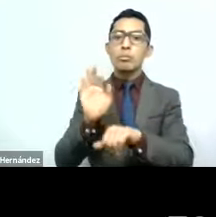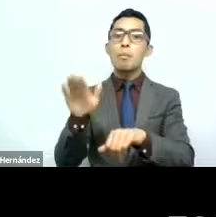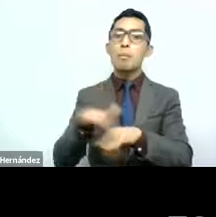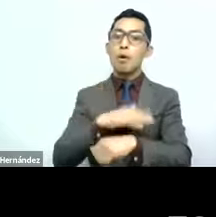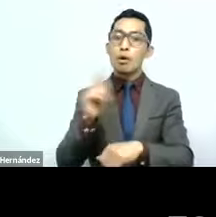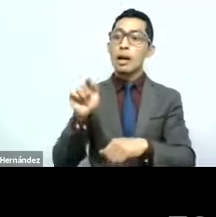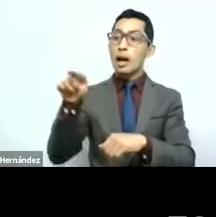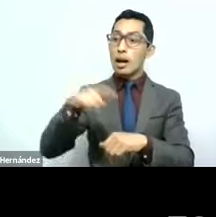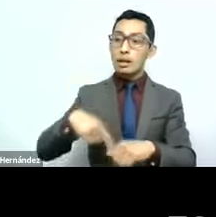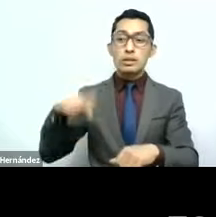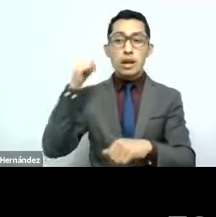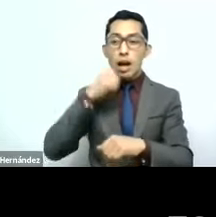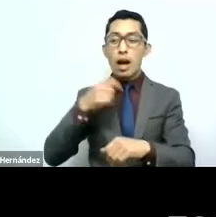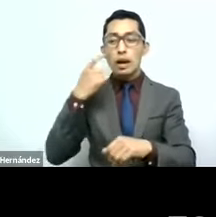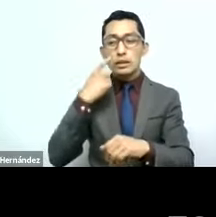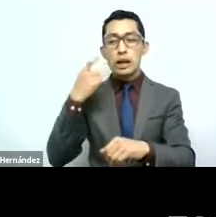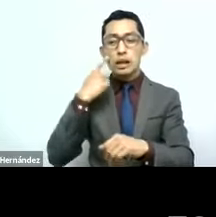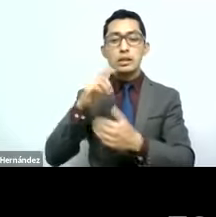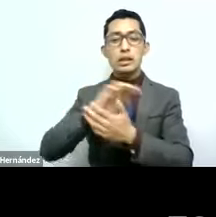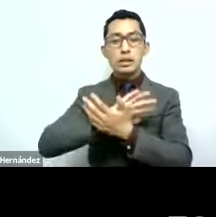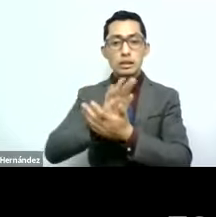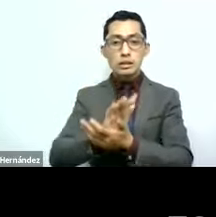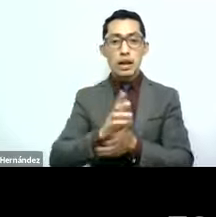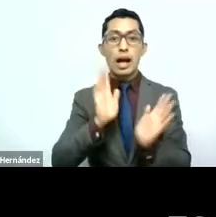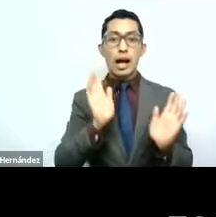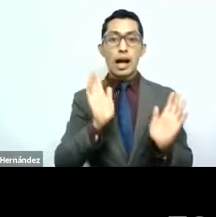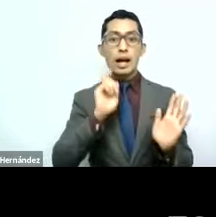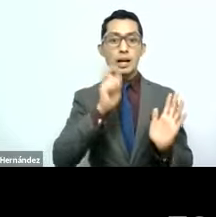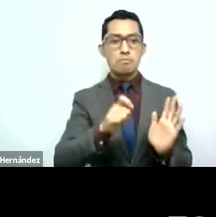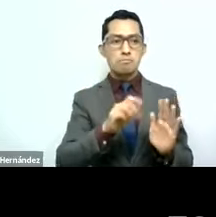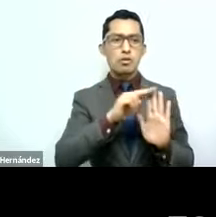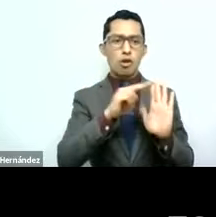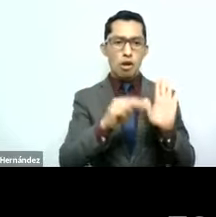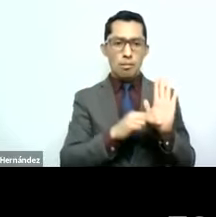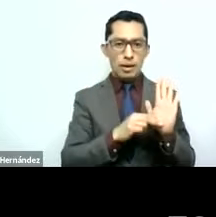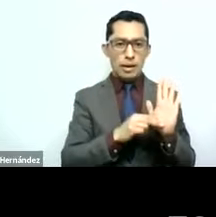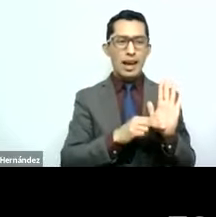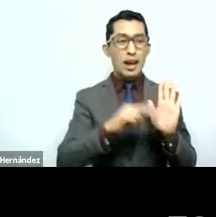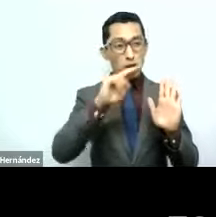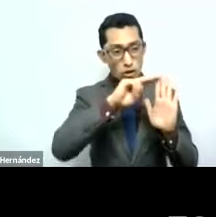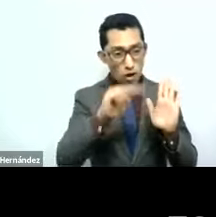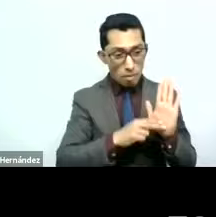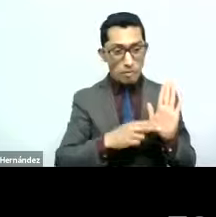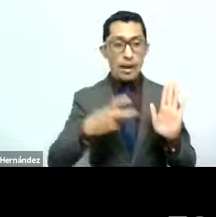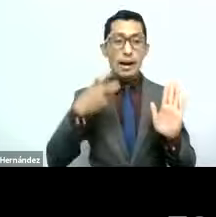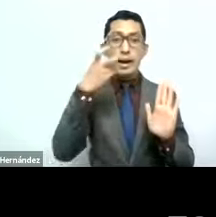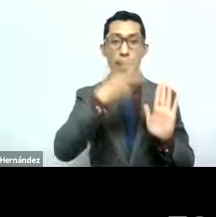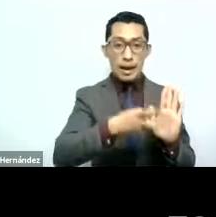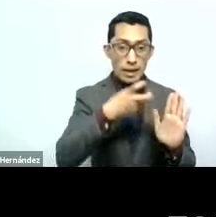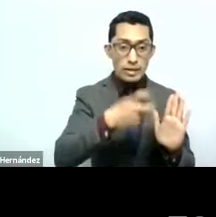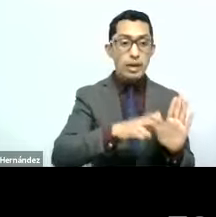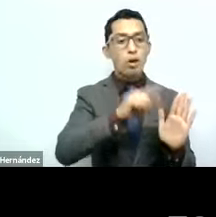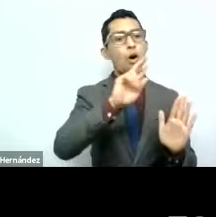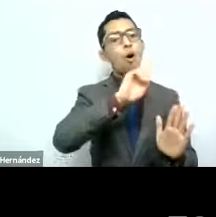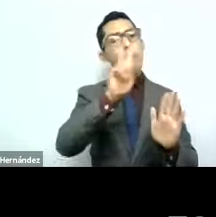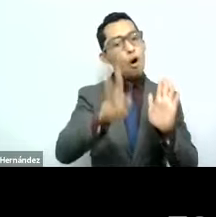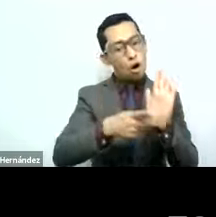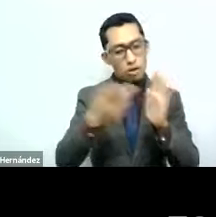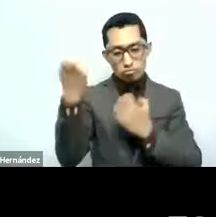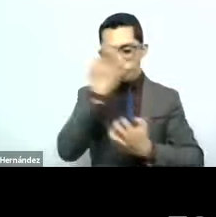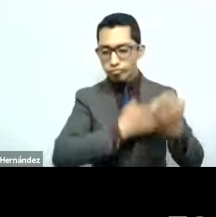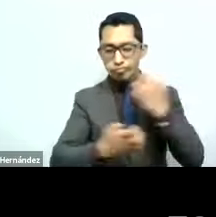históricamente discriminado, sería injusto someter a esa norma a un escrutinio estricto.